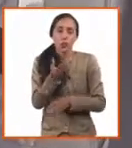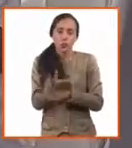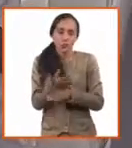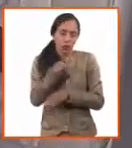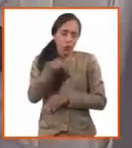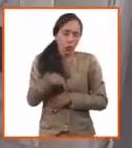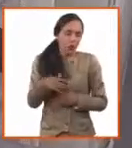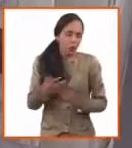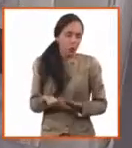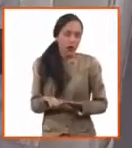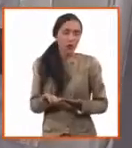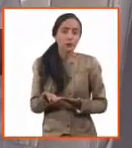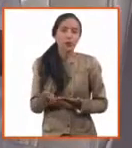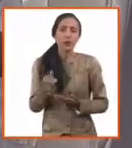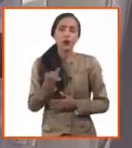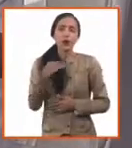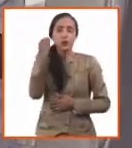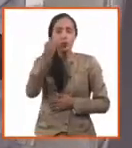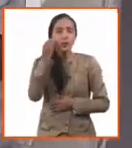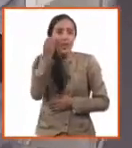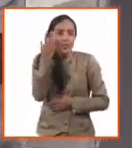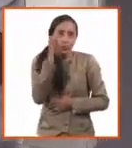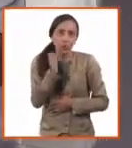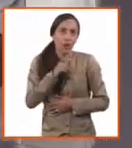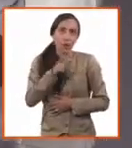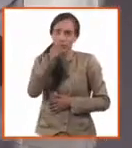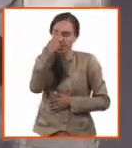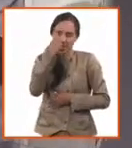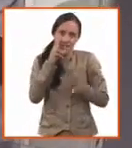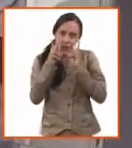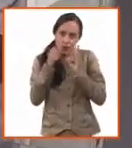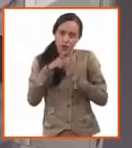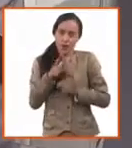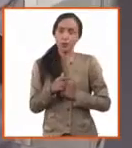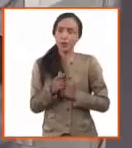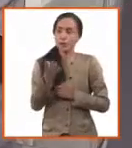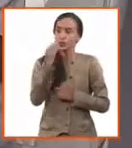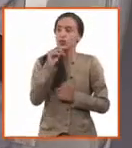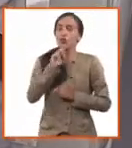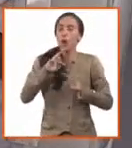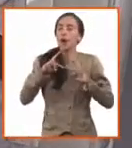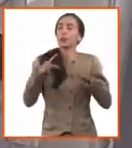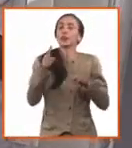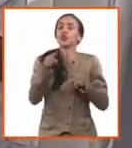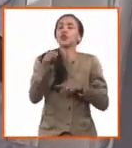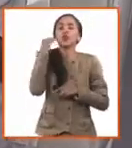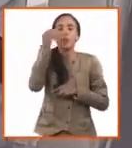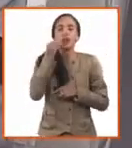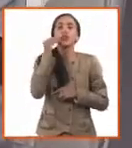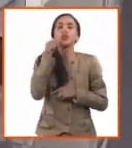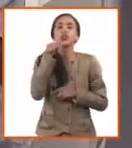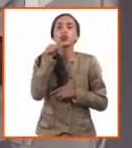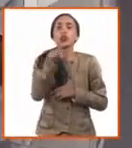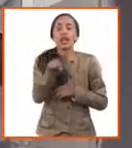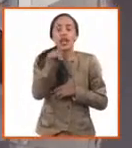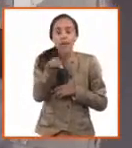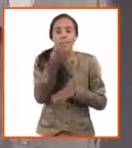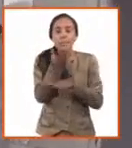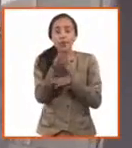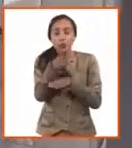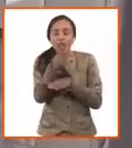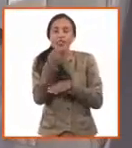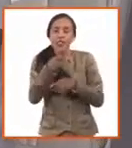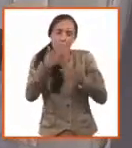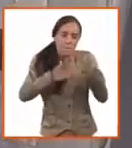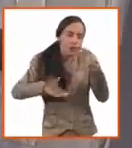yo siento que el cielo que nos pediría es no me repitan si no superen me creo que eso es lo que nos pediría hecho incluso en